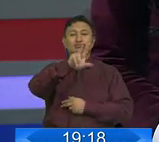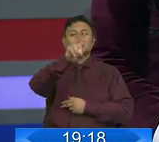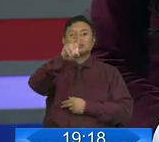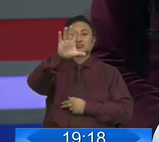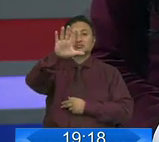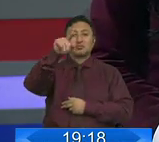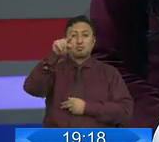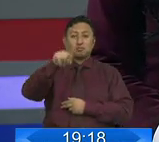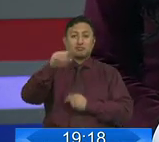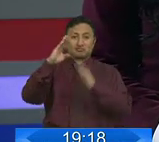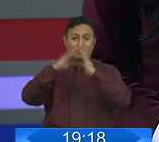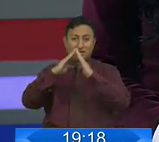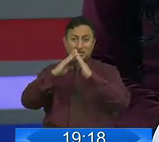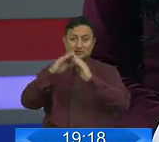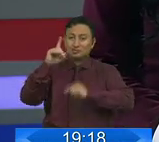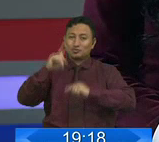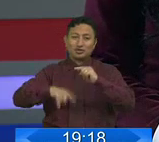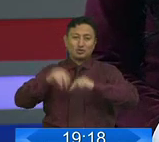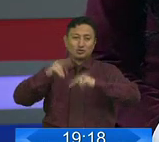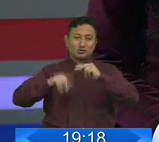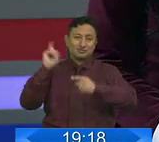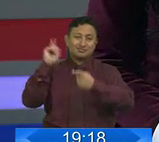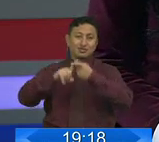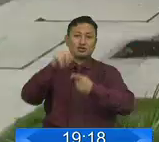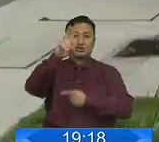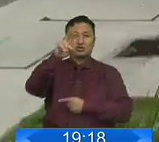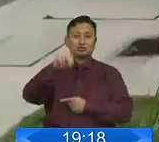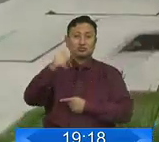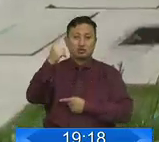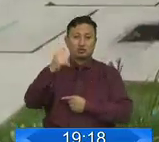mil viviendas hasta el 2021.